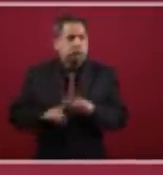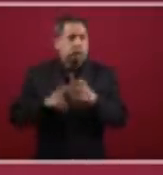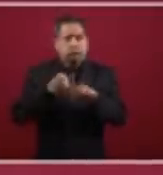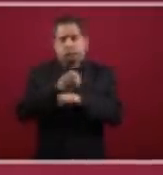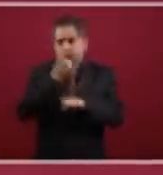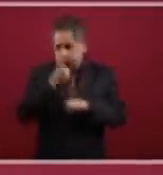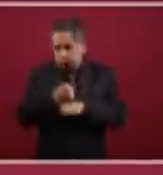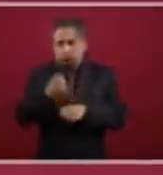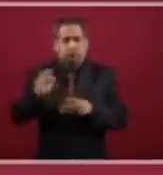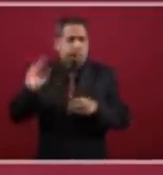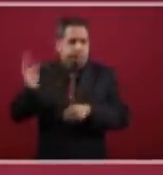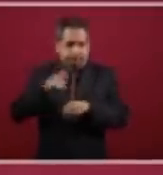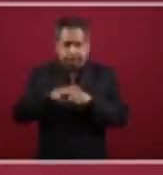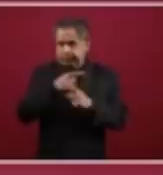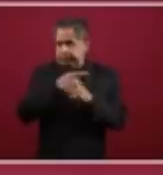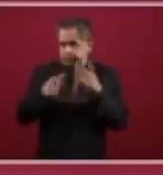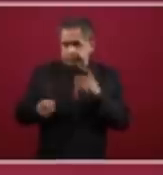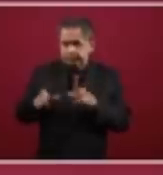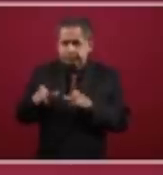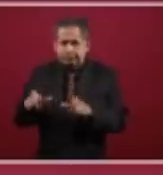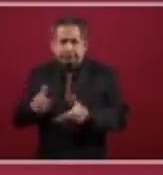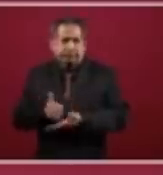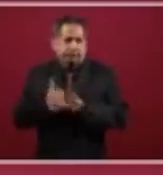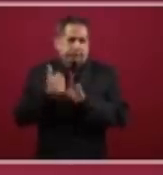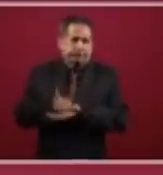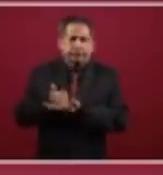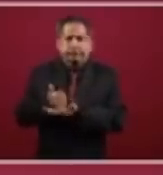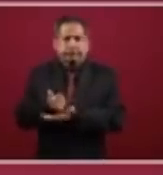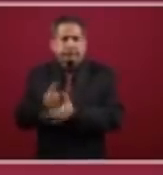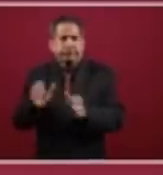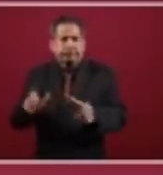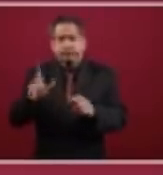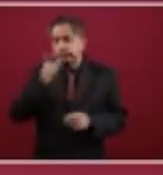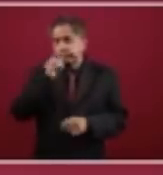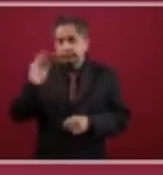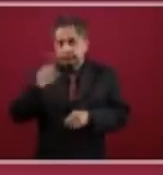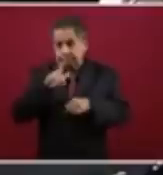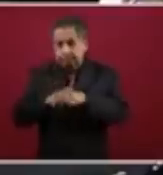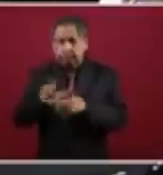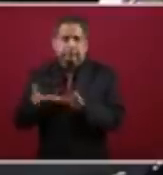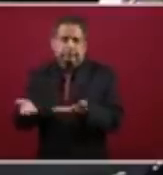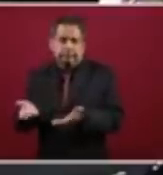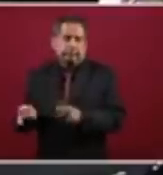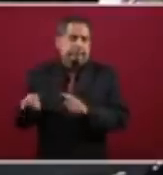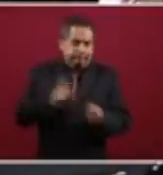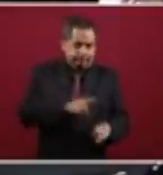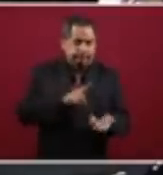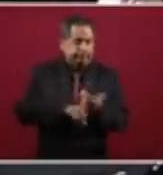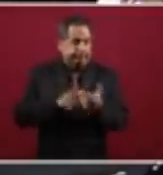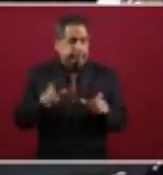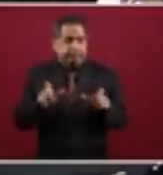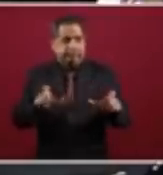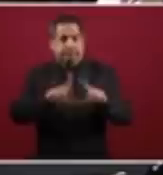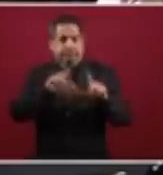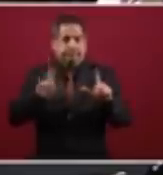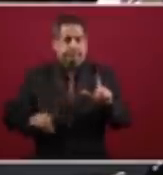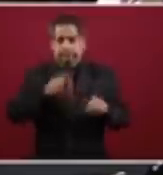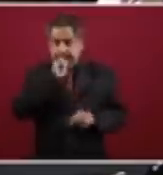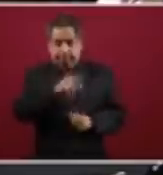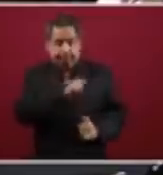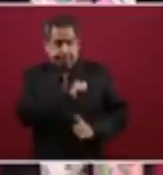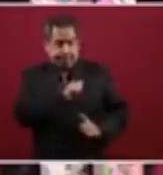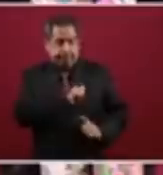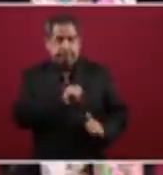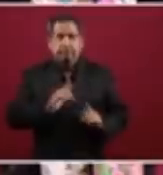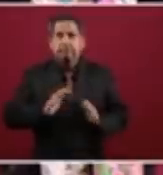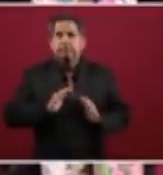gobiernos estatales y en el caso la Policía Federal o la Guardia Nacional y el Ejército también. En